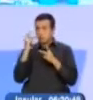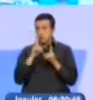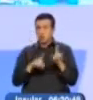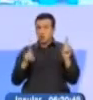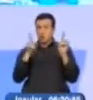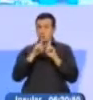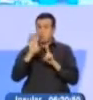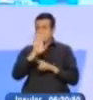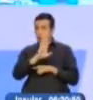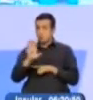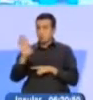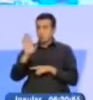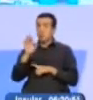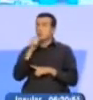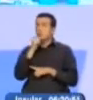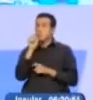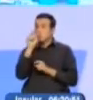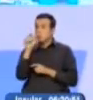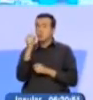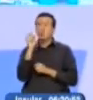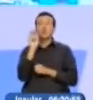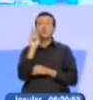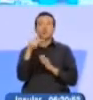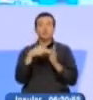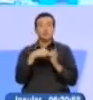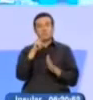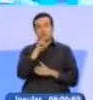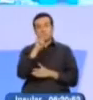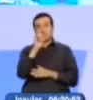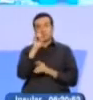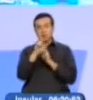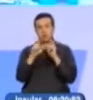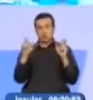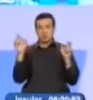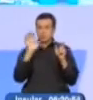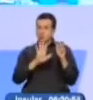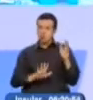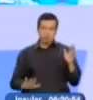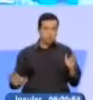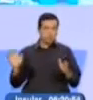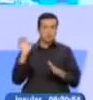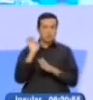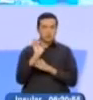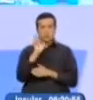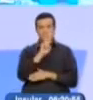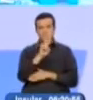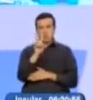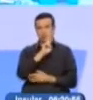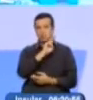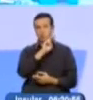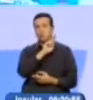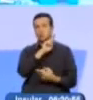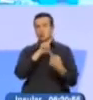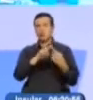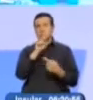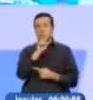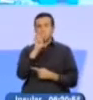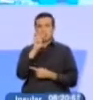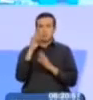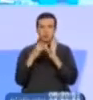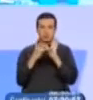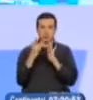resultados de la encuesta, fueron entrevistadas 2.270 personas a nivel nacional entre el 22 y 24 de